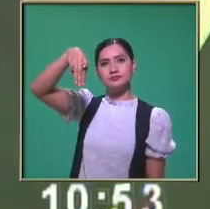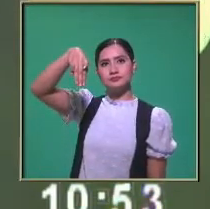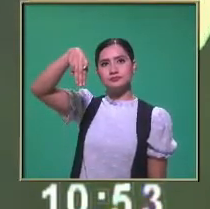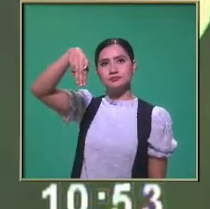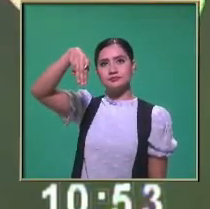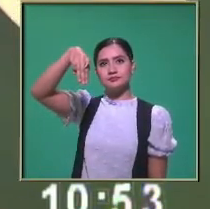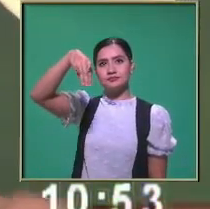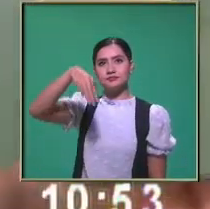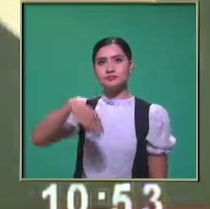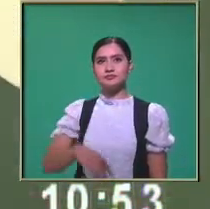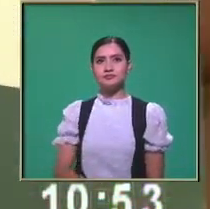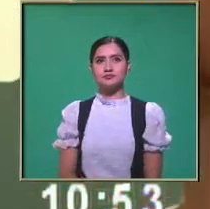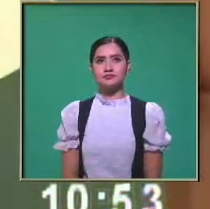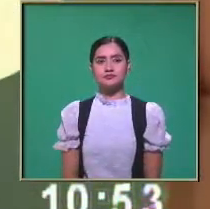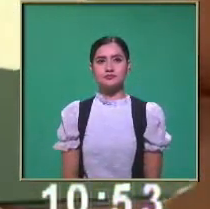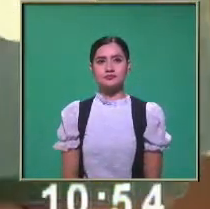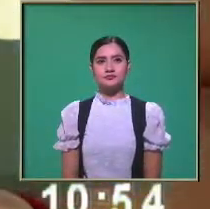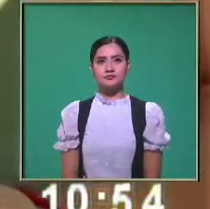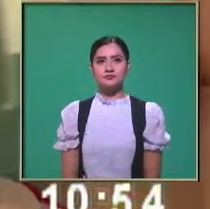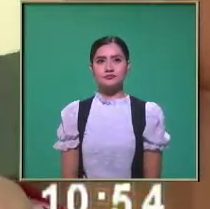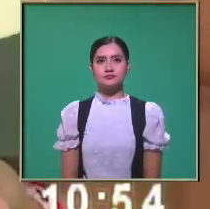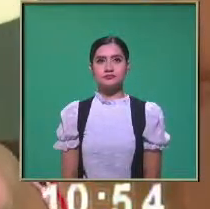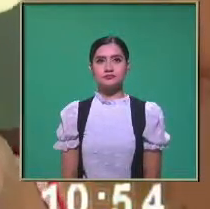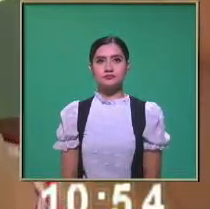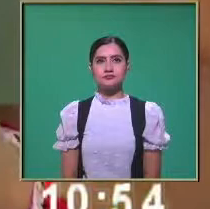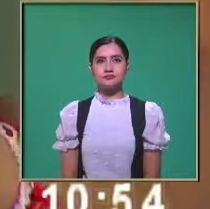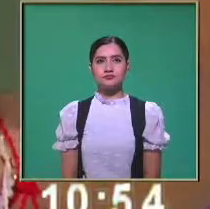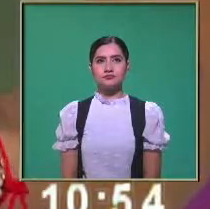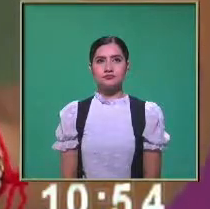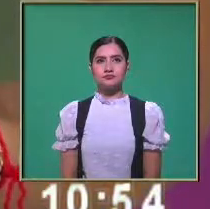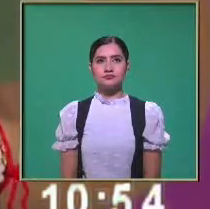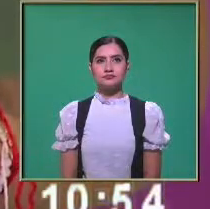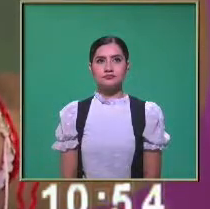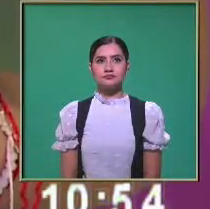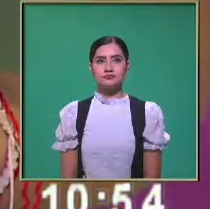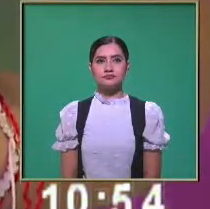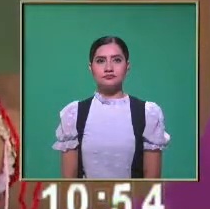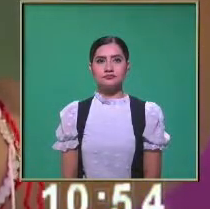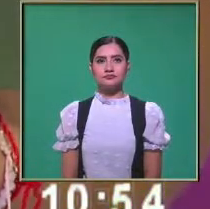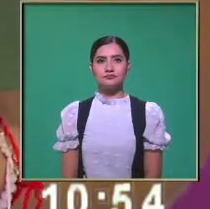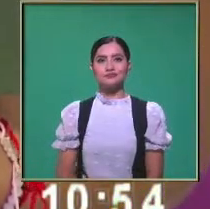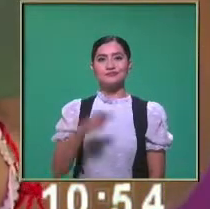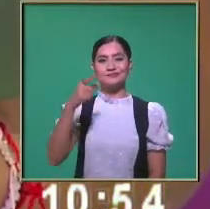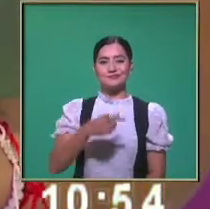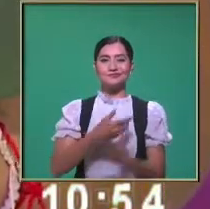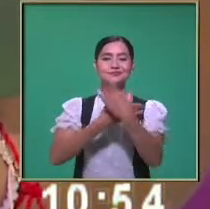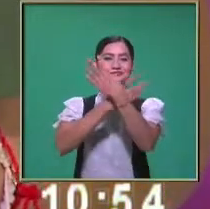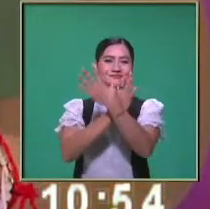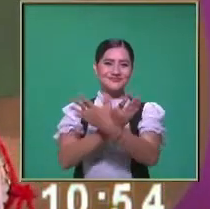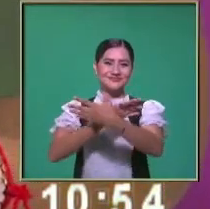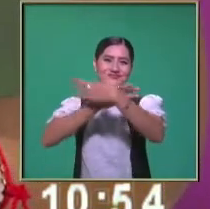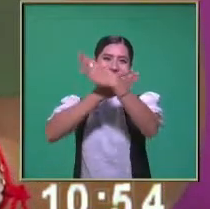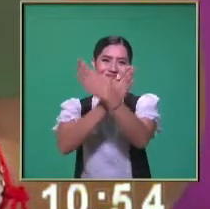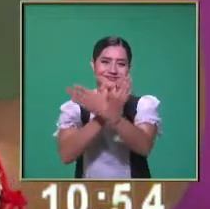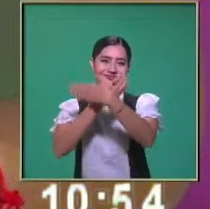¿Qué será? ¿Qué será que ve por ahí? A ver, vamos a ver una... ¡Mariposa!